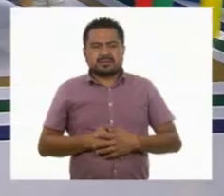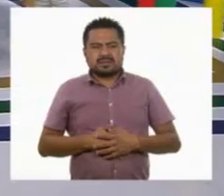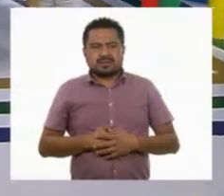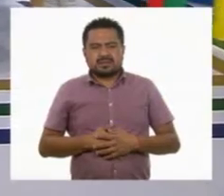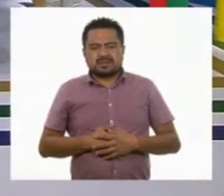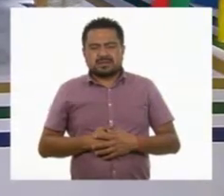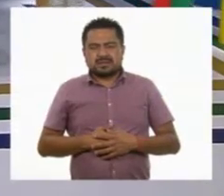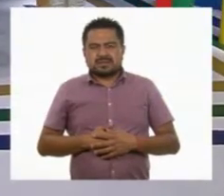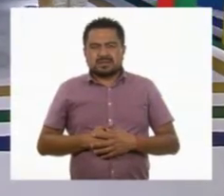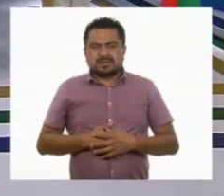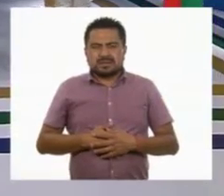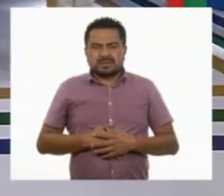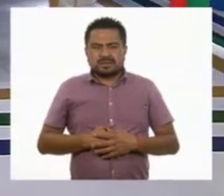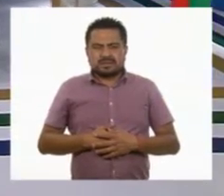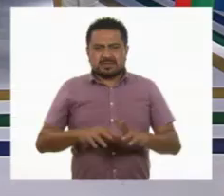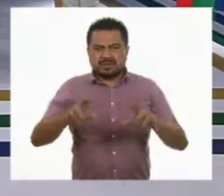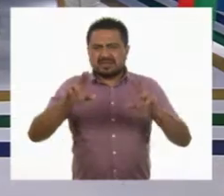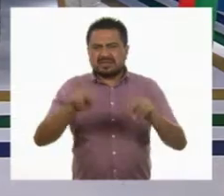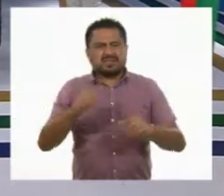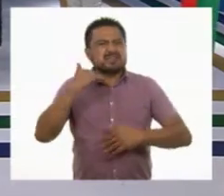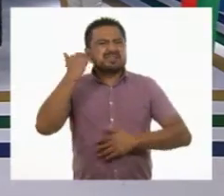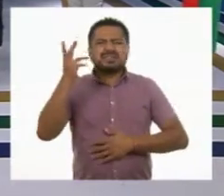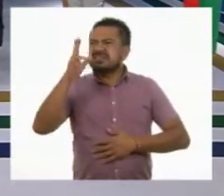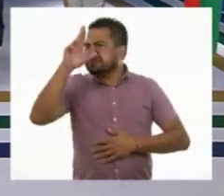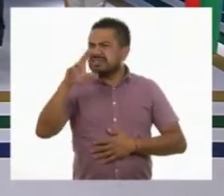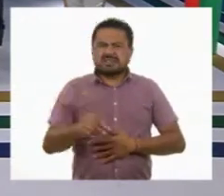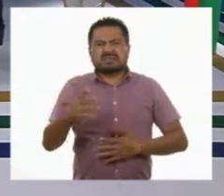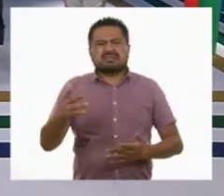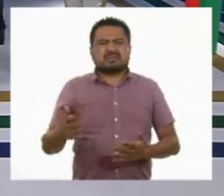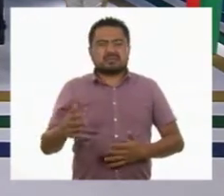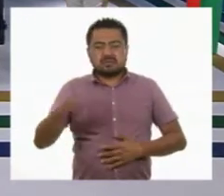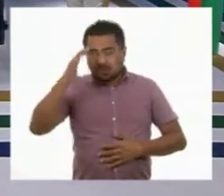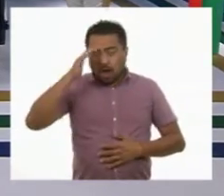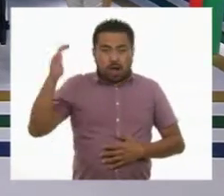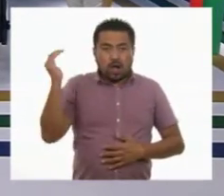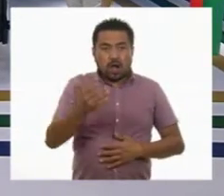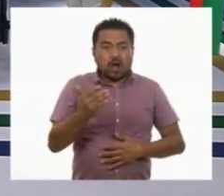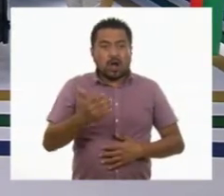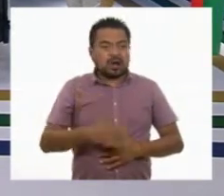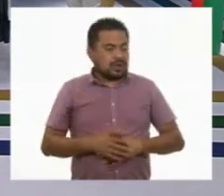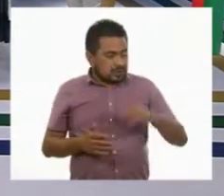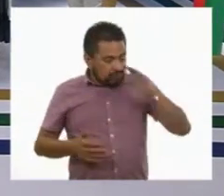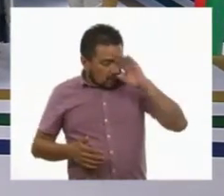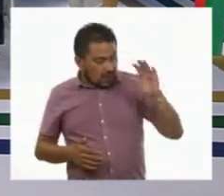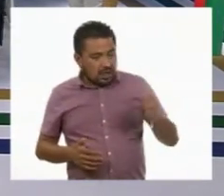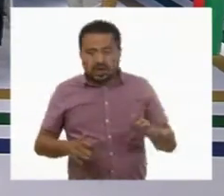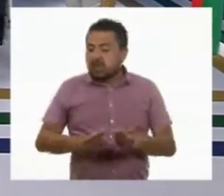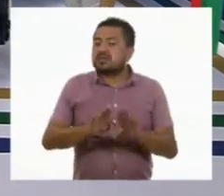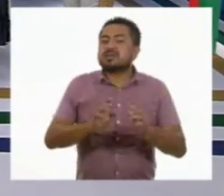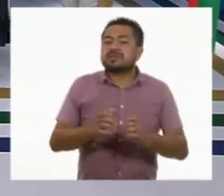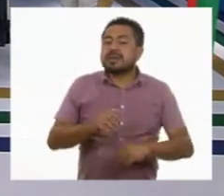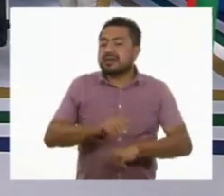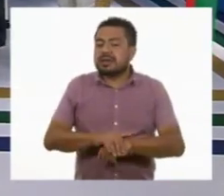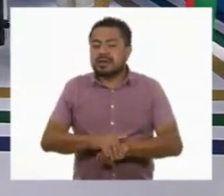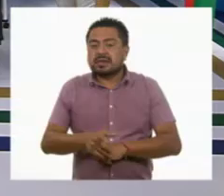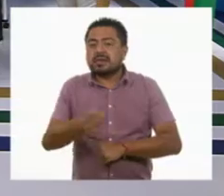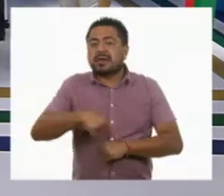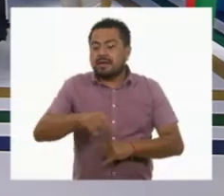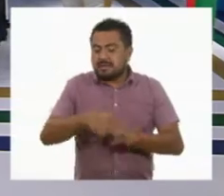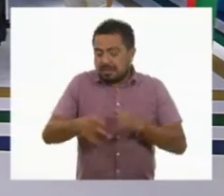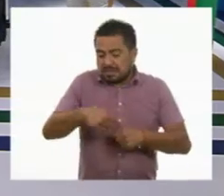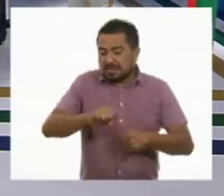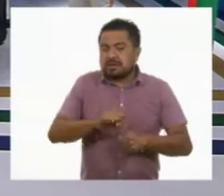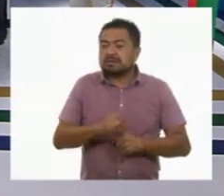Ándale, Luis. No quiero. Hola. Hola. ¿Cómo están, amigos? ¿Cómo les fue en su fin de